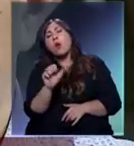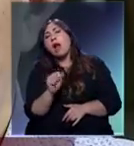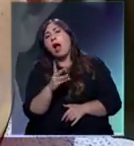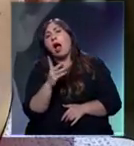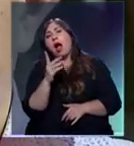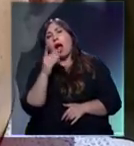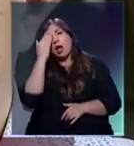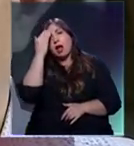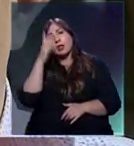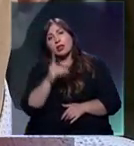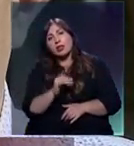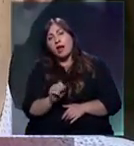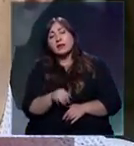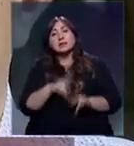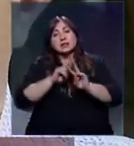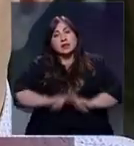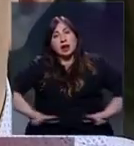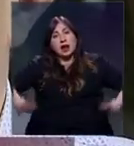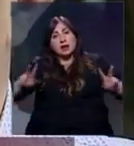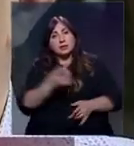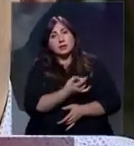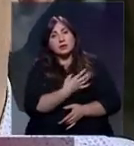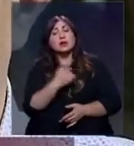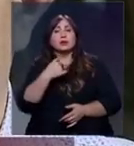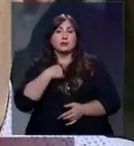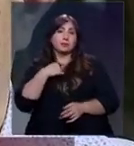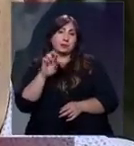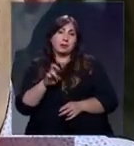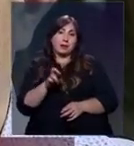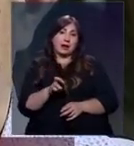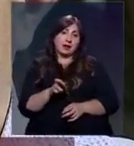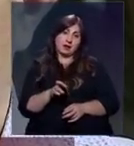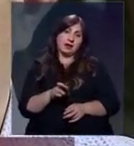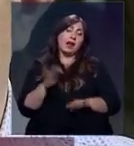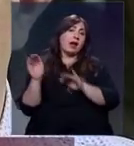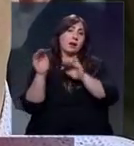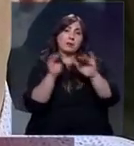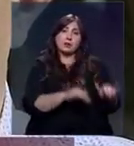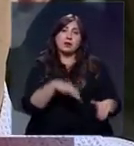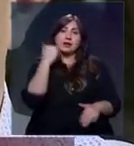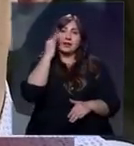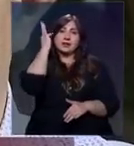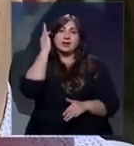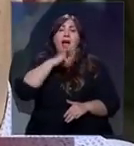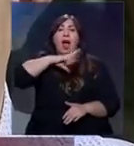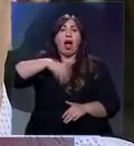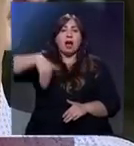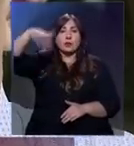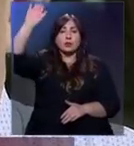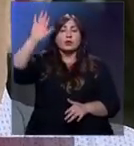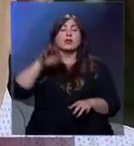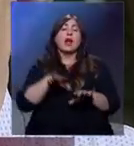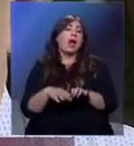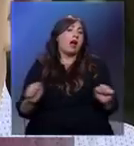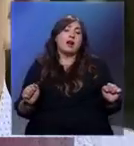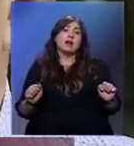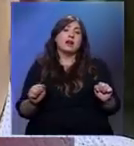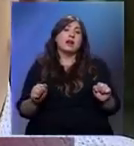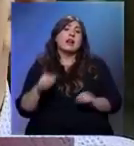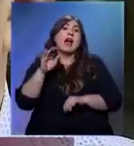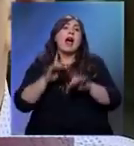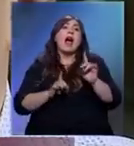dolor. Como papá, y pasé esta experiencia, hay que apoyarlo 100% a esta niña adulta ya que está tomando su decisión. Entonces ella, a lo mejor